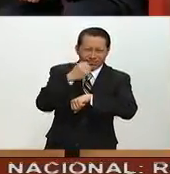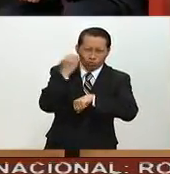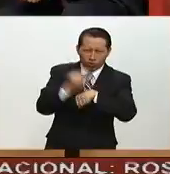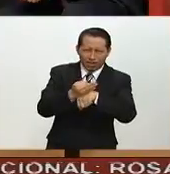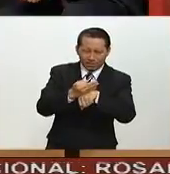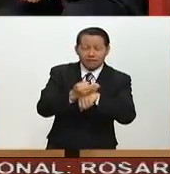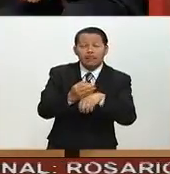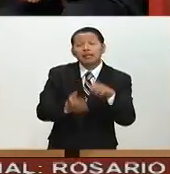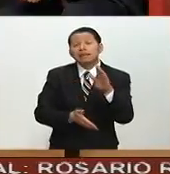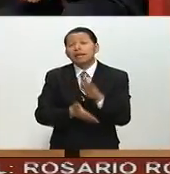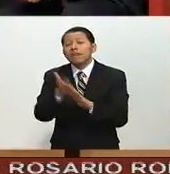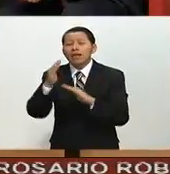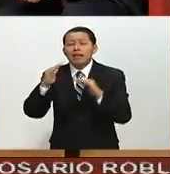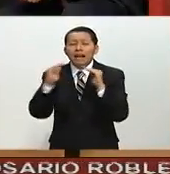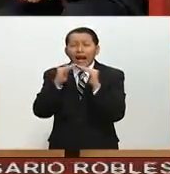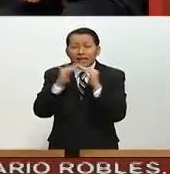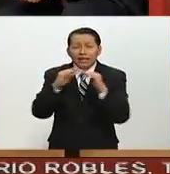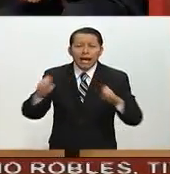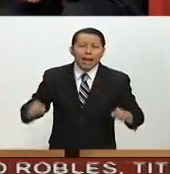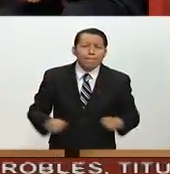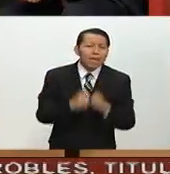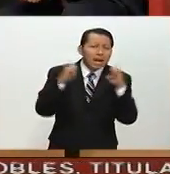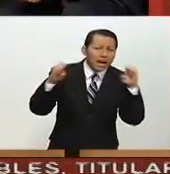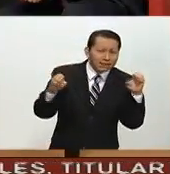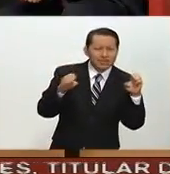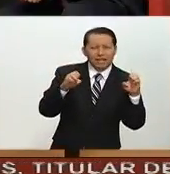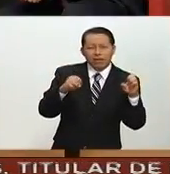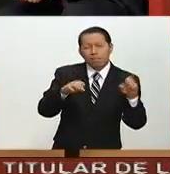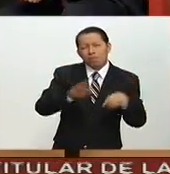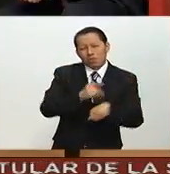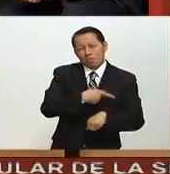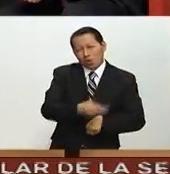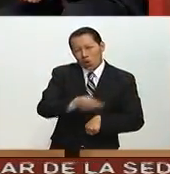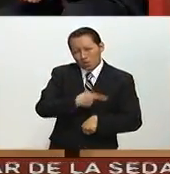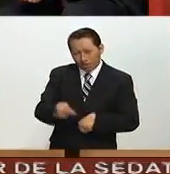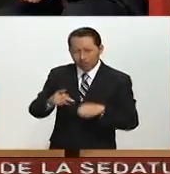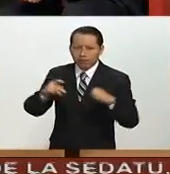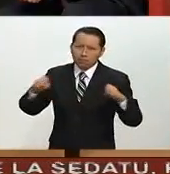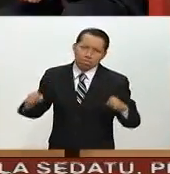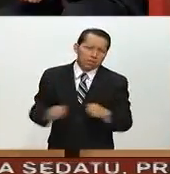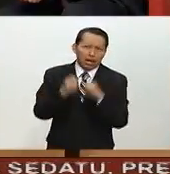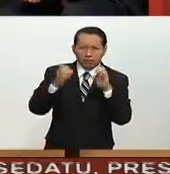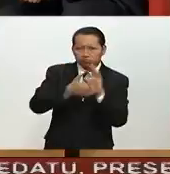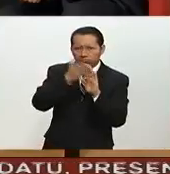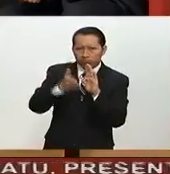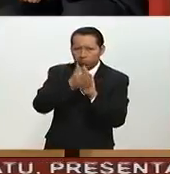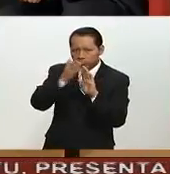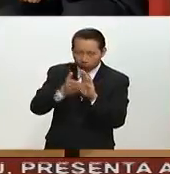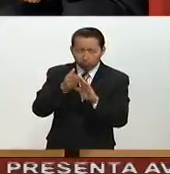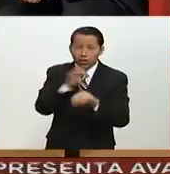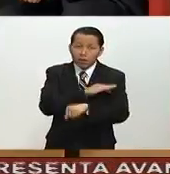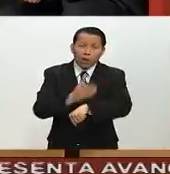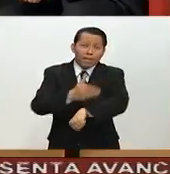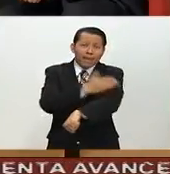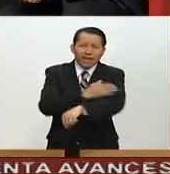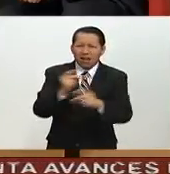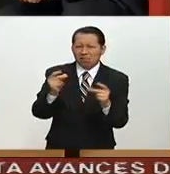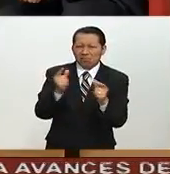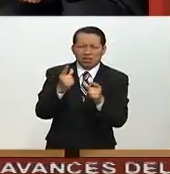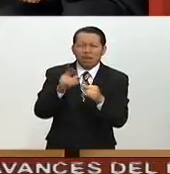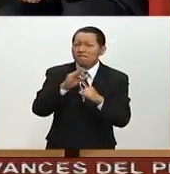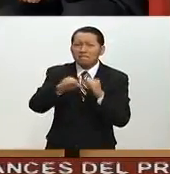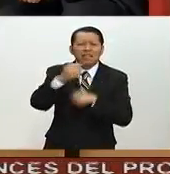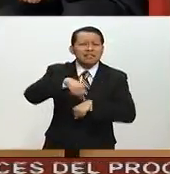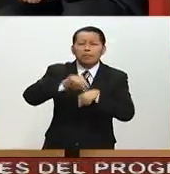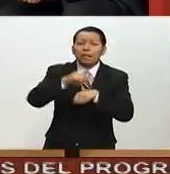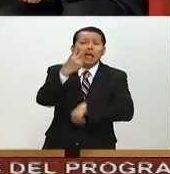construir viviendas de emergencia a comunidades en condiciones de pobreza, que son casas hechas de madera, que ya prefabricadas, que se pueden levantar rápido en un fin de semana,